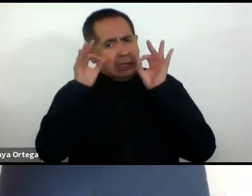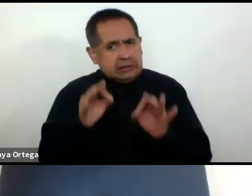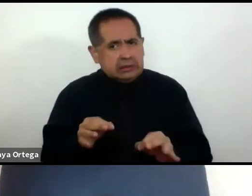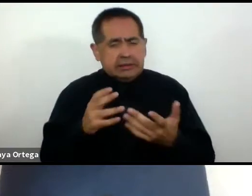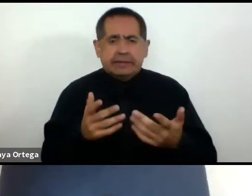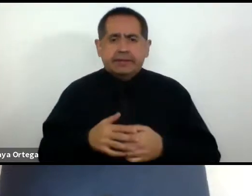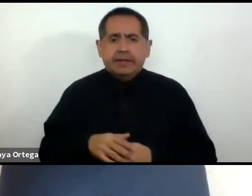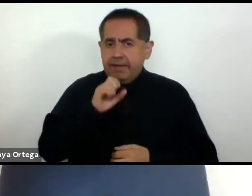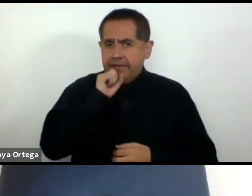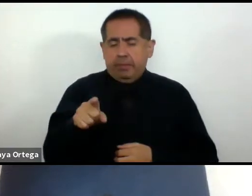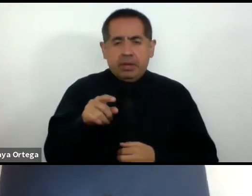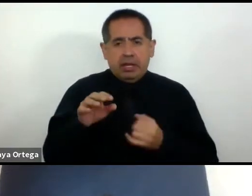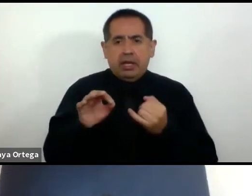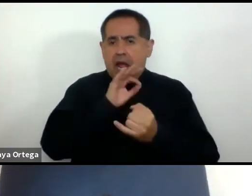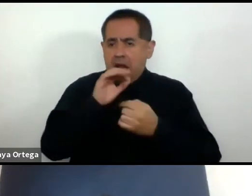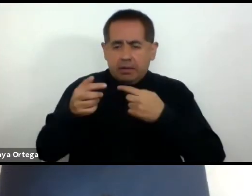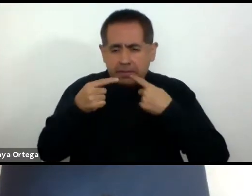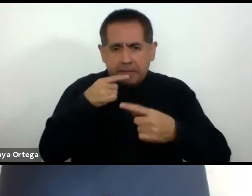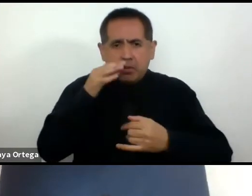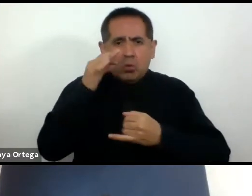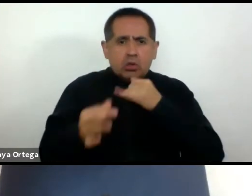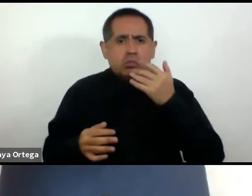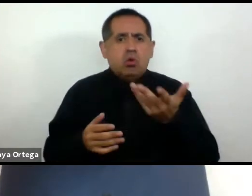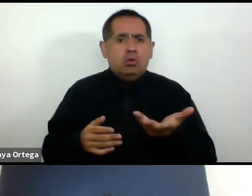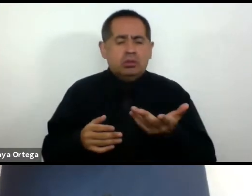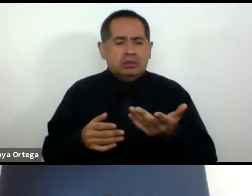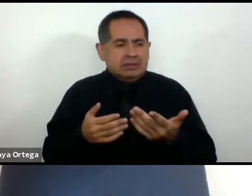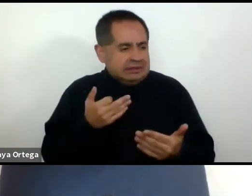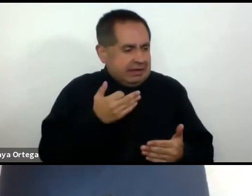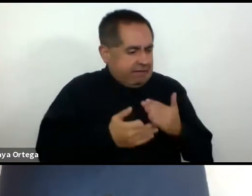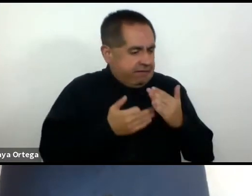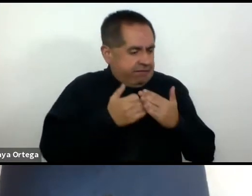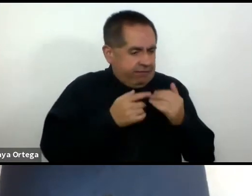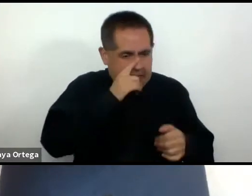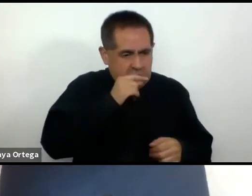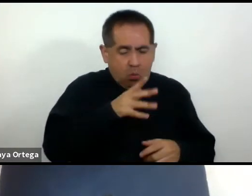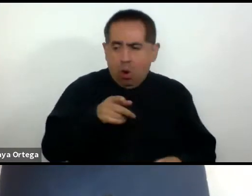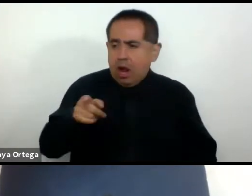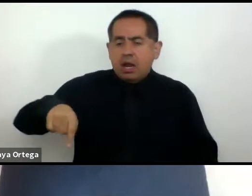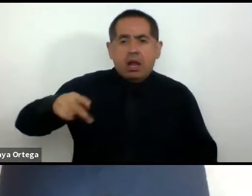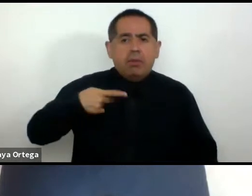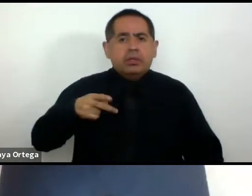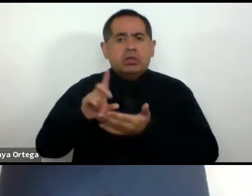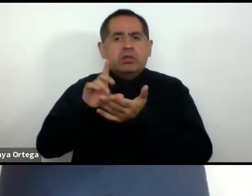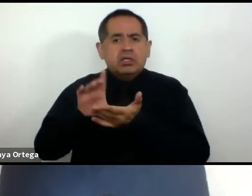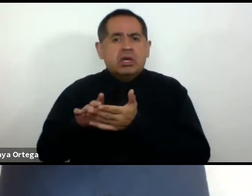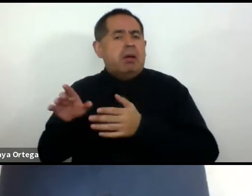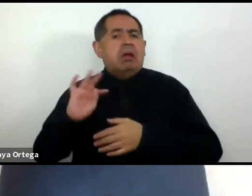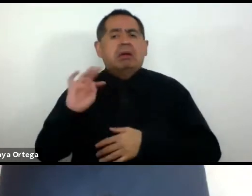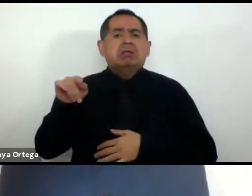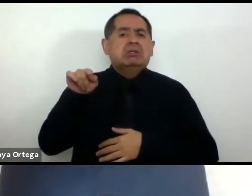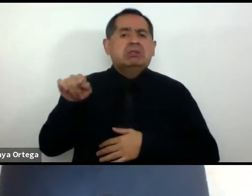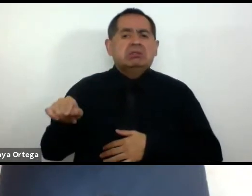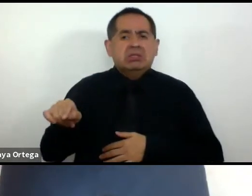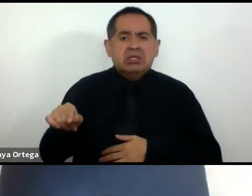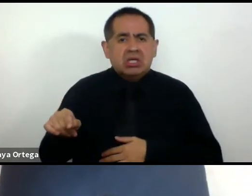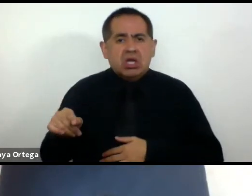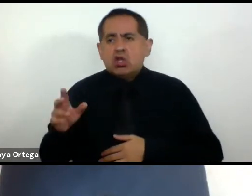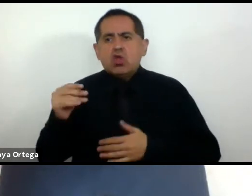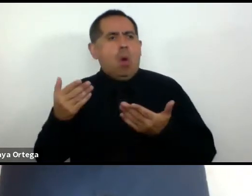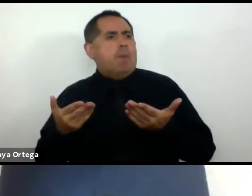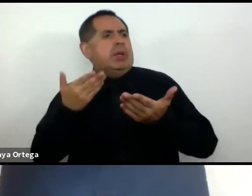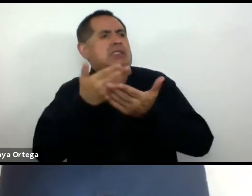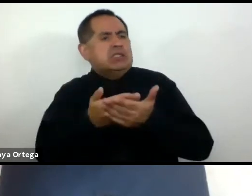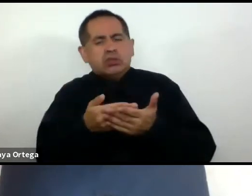final de los procedimientos, entender qué no se hizo en el proceso que llevó a la persona con discapacidad probablemente a no haber presentado algo en un